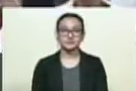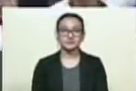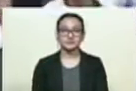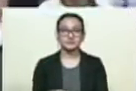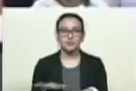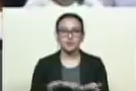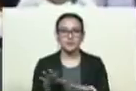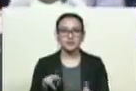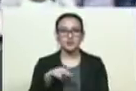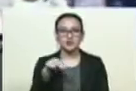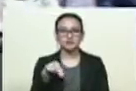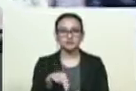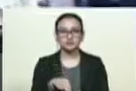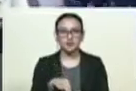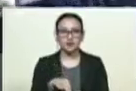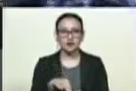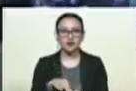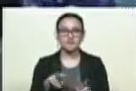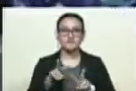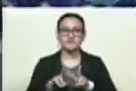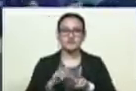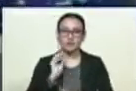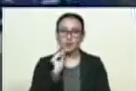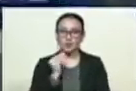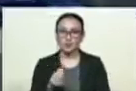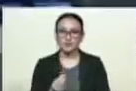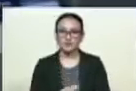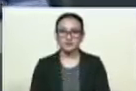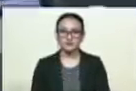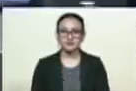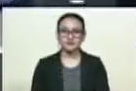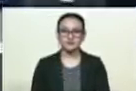la Vivienda y la Ciudad Juvenil.